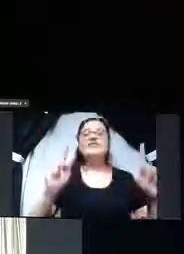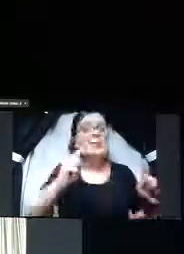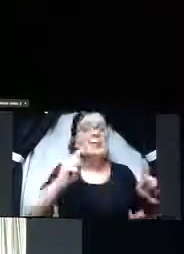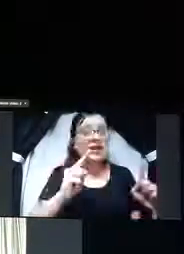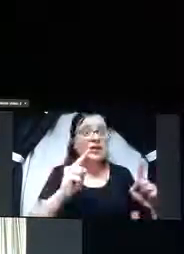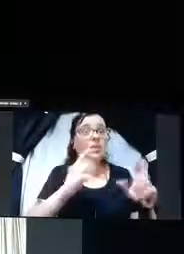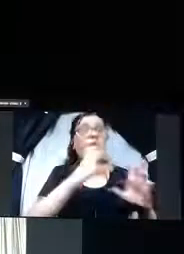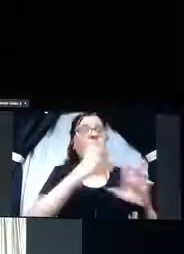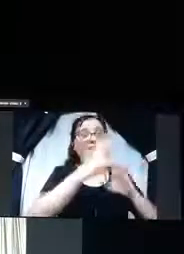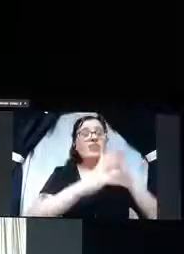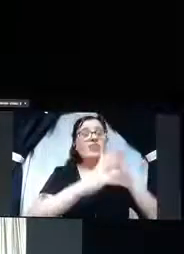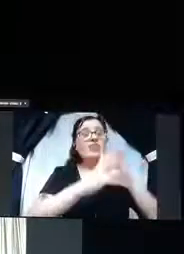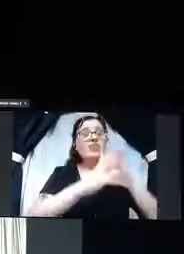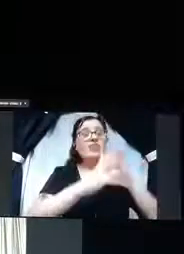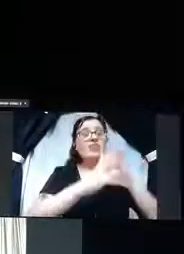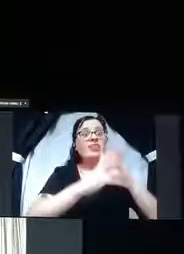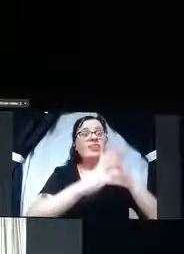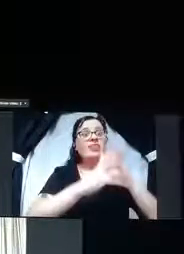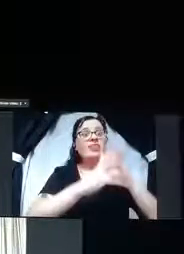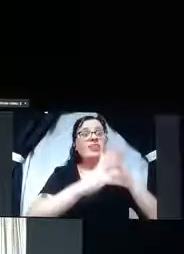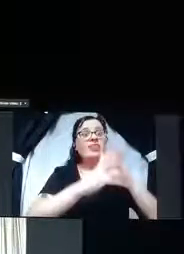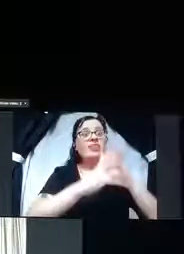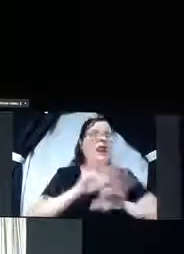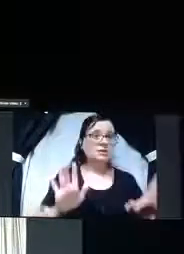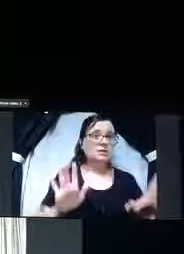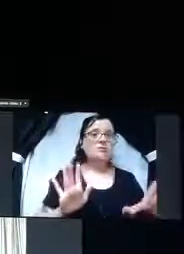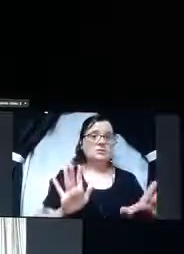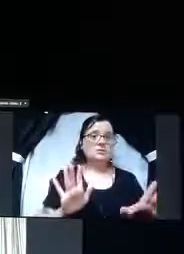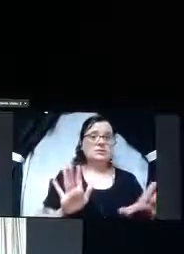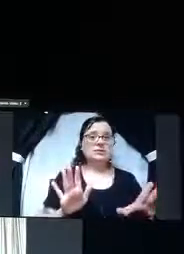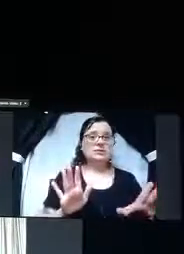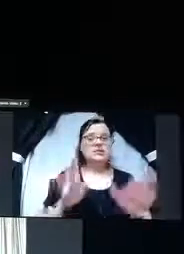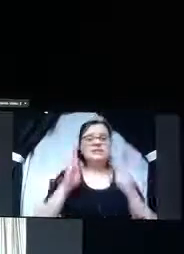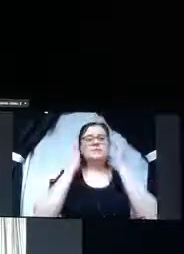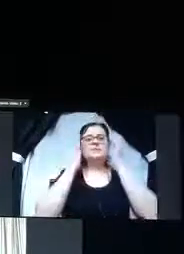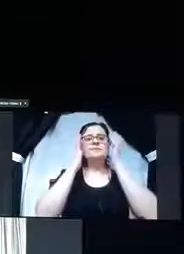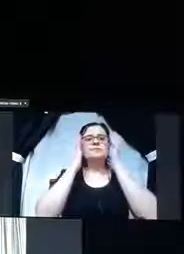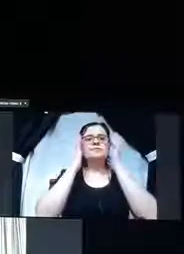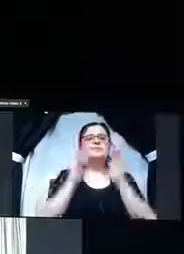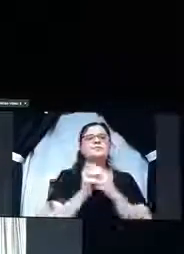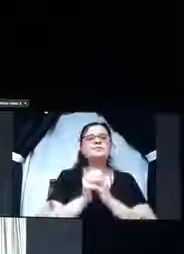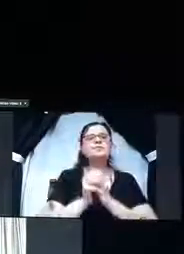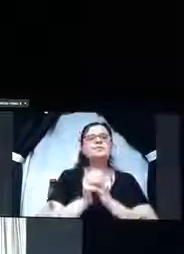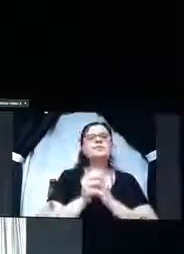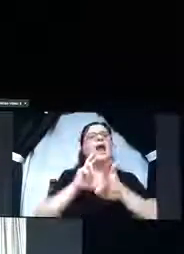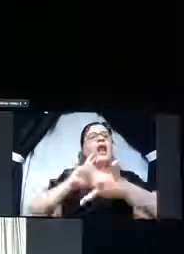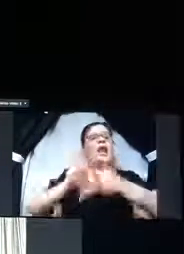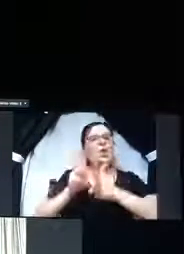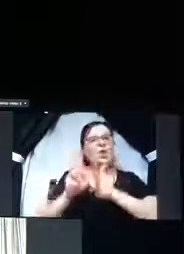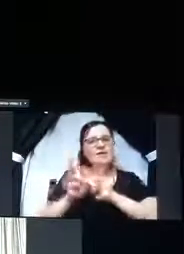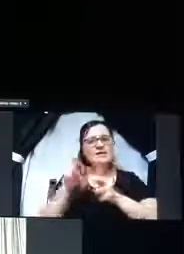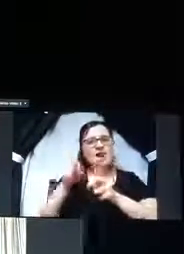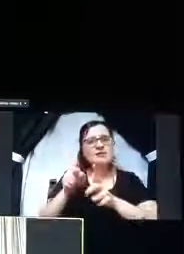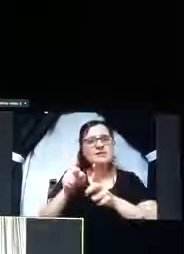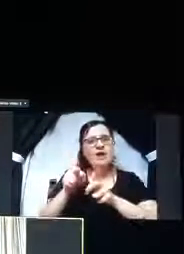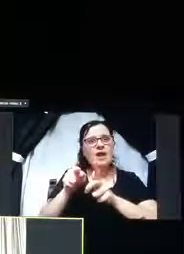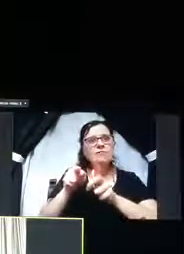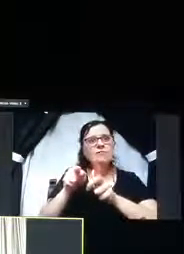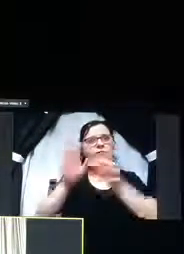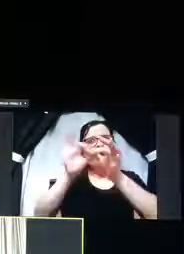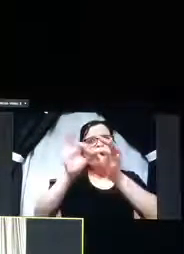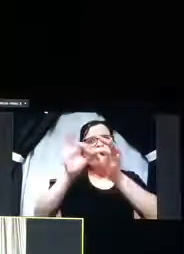material donde se desarrolla la lengua de señas es distinto, la organización es distinta y tiene sus reglas propias, por eso es considerada una lengua. ¿Sí?